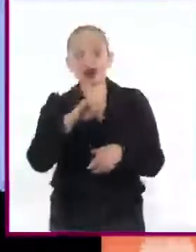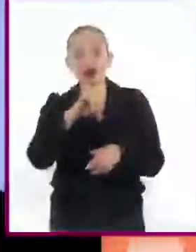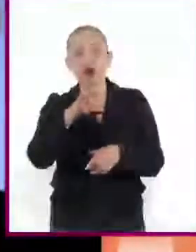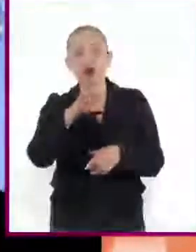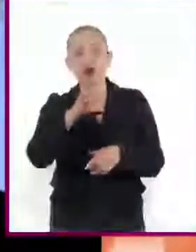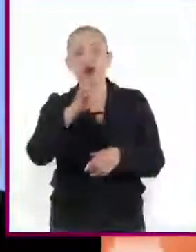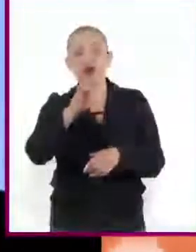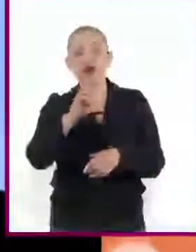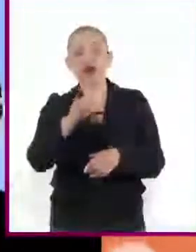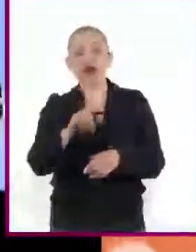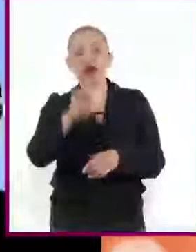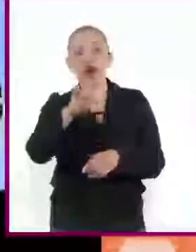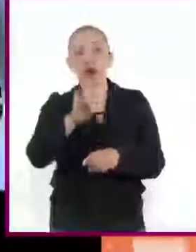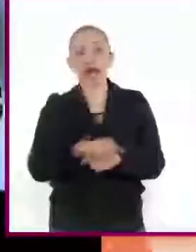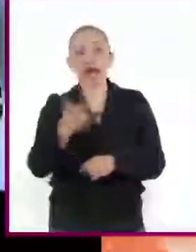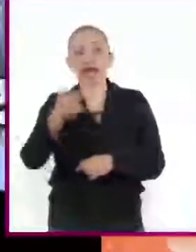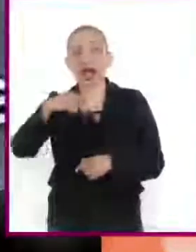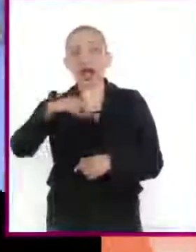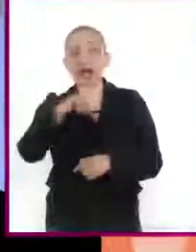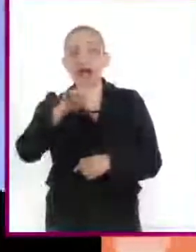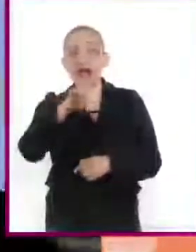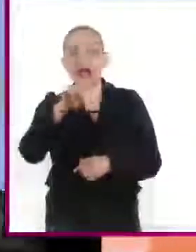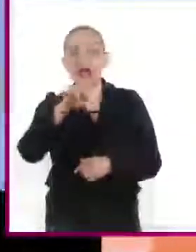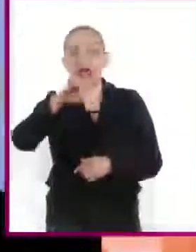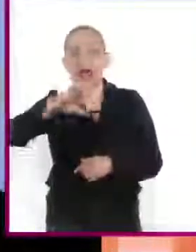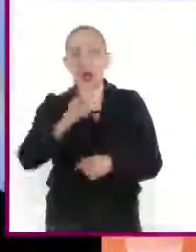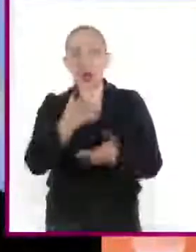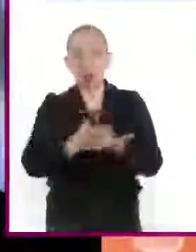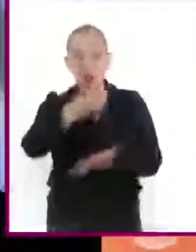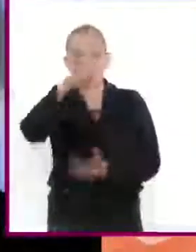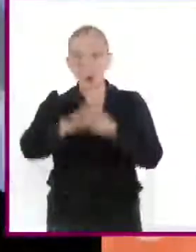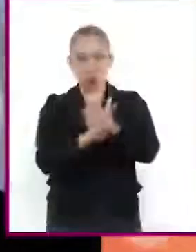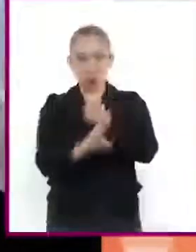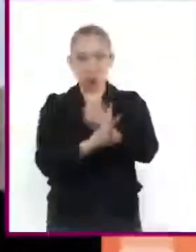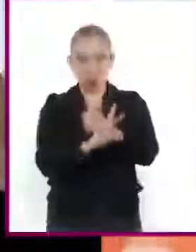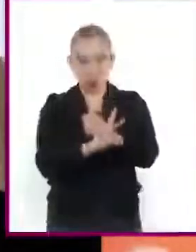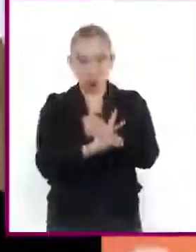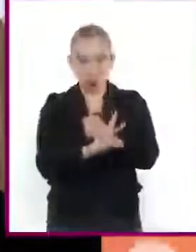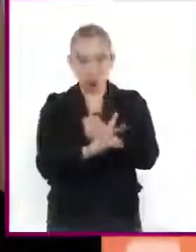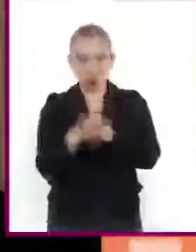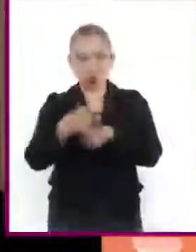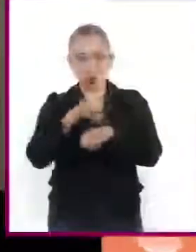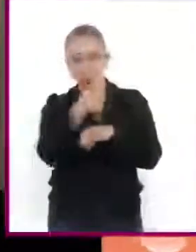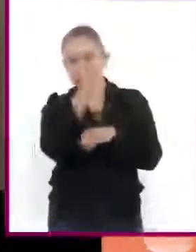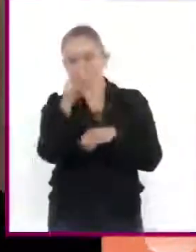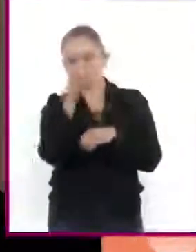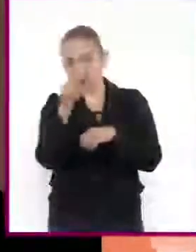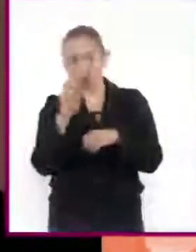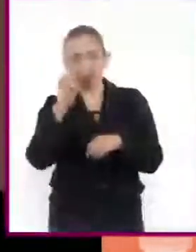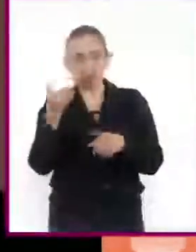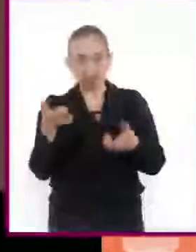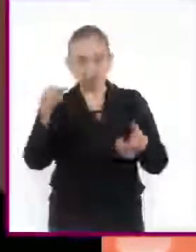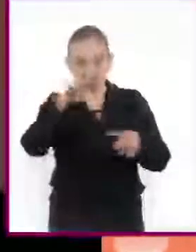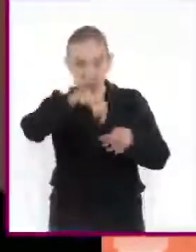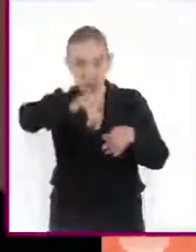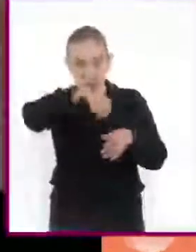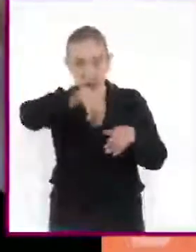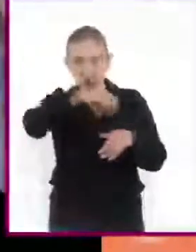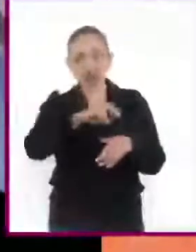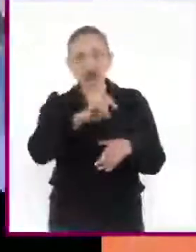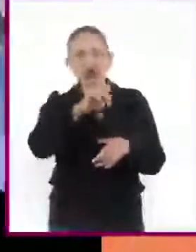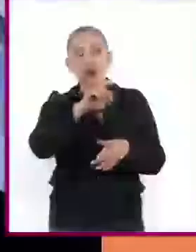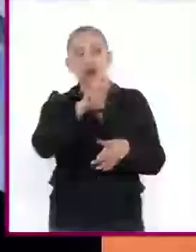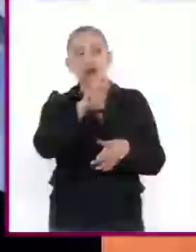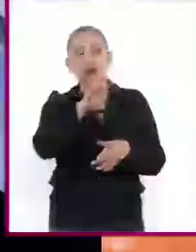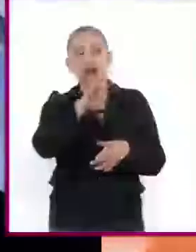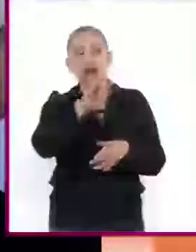cobre, granalla de zinc, un vaso de precipitados. Colocamos la disolución de sulfato de cobre